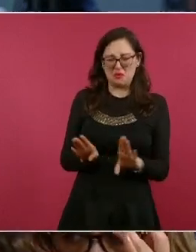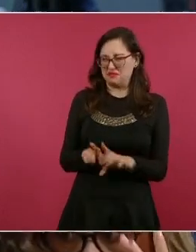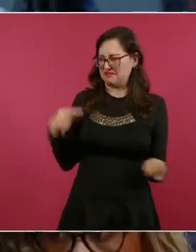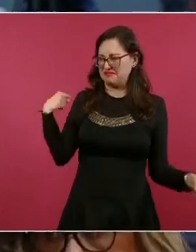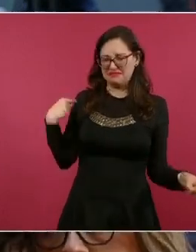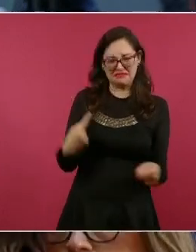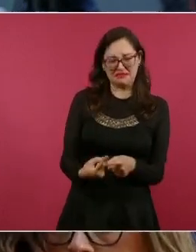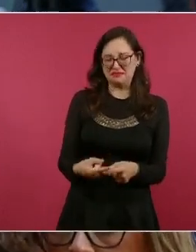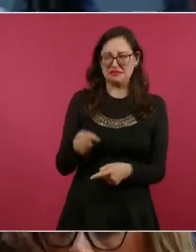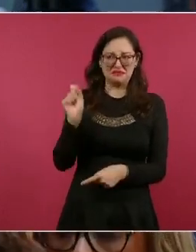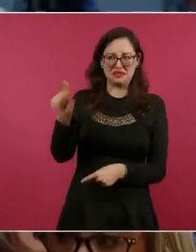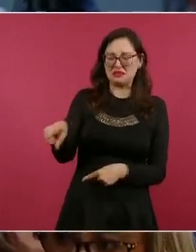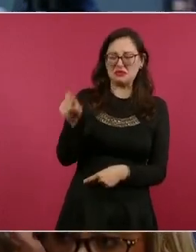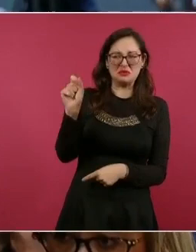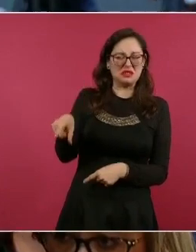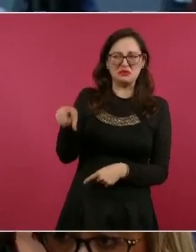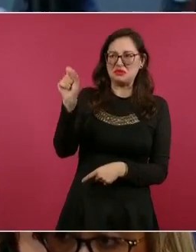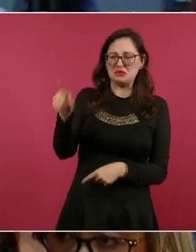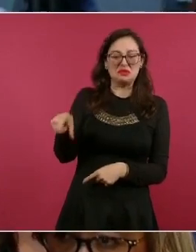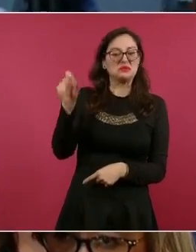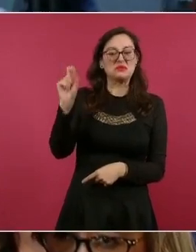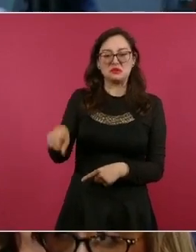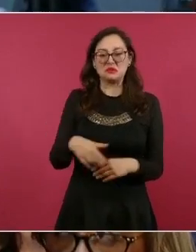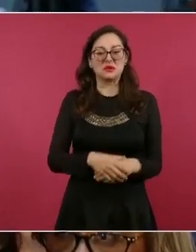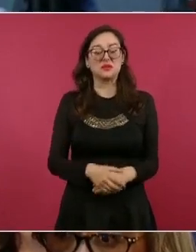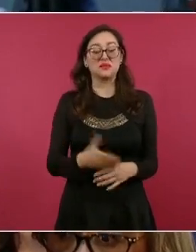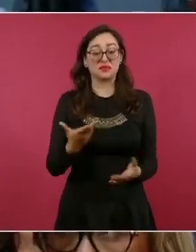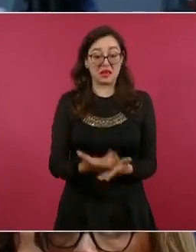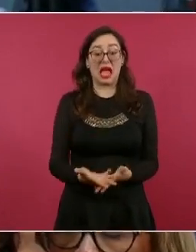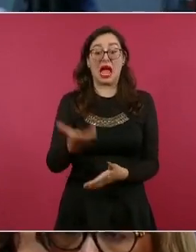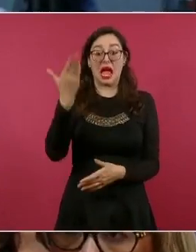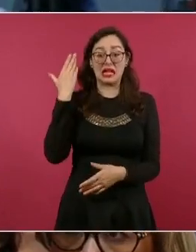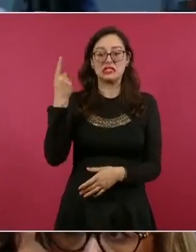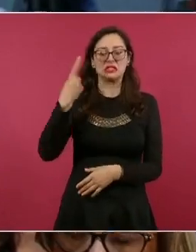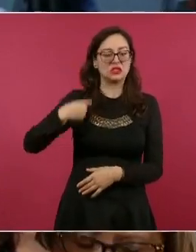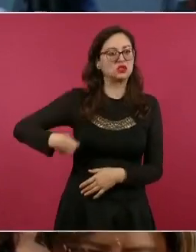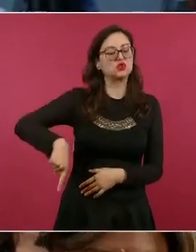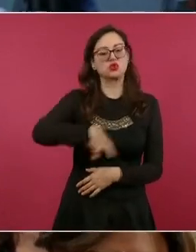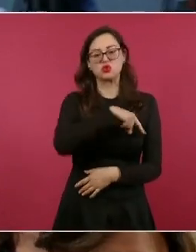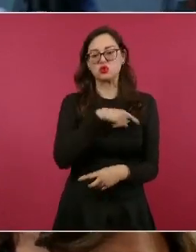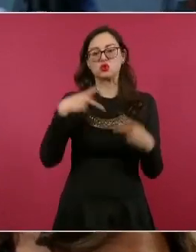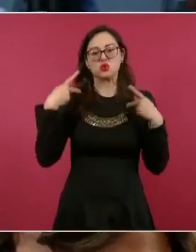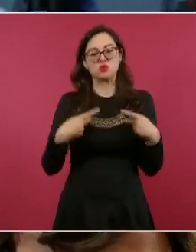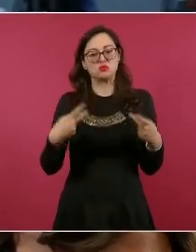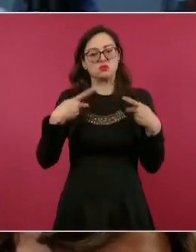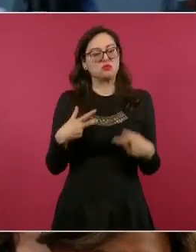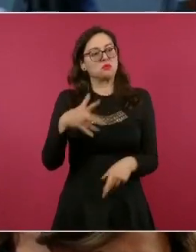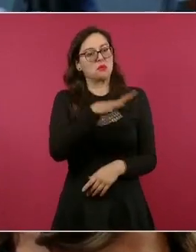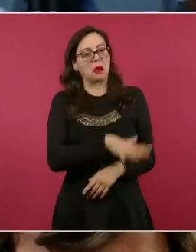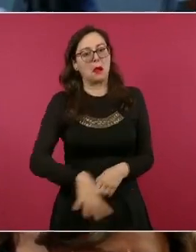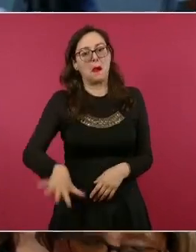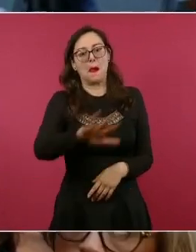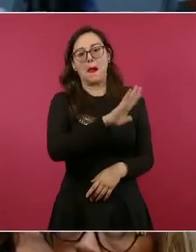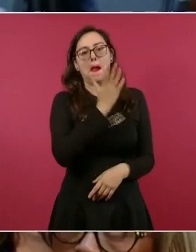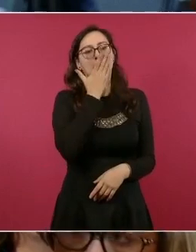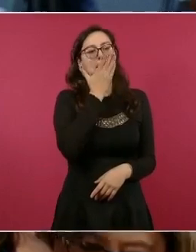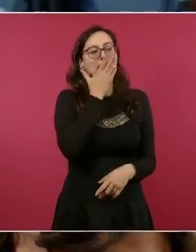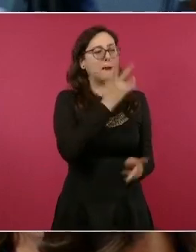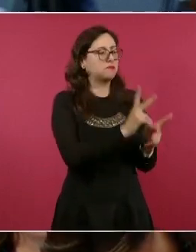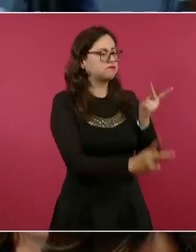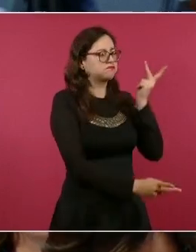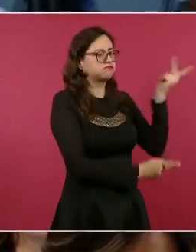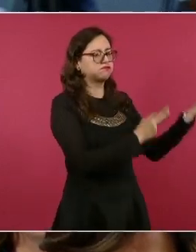Nosotros en Sonora Power promovimos en su momento pues una consulta justamente para, que era simbólica, simbólica,